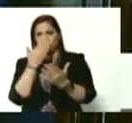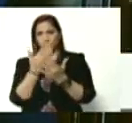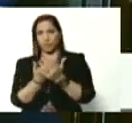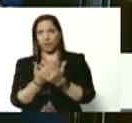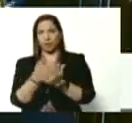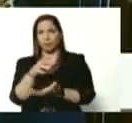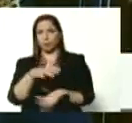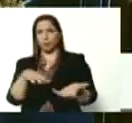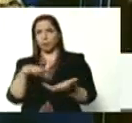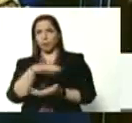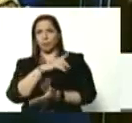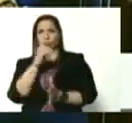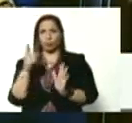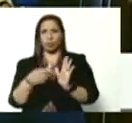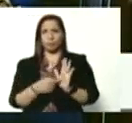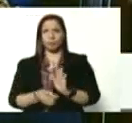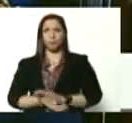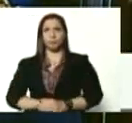total